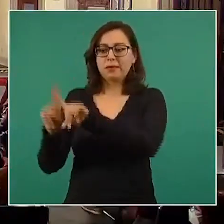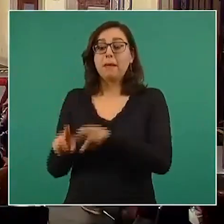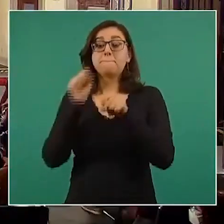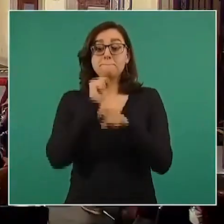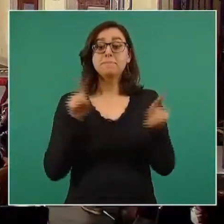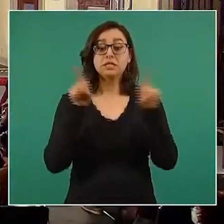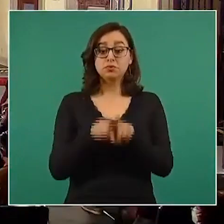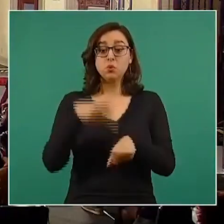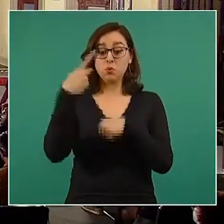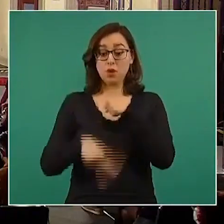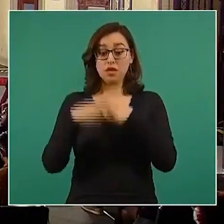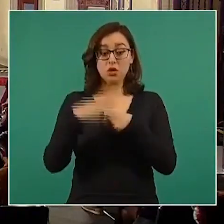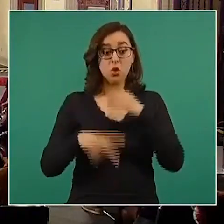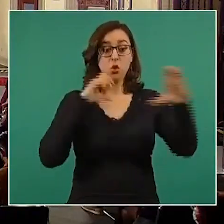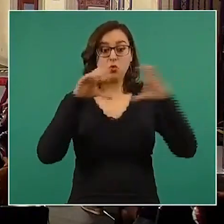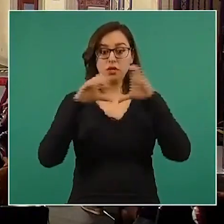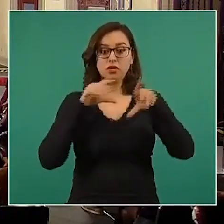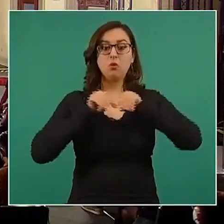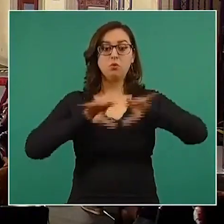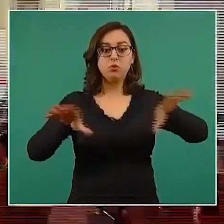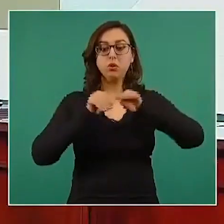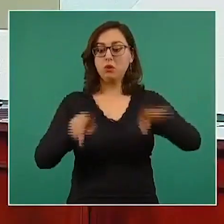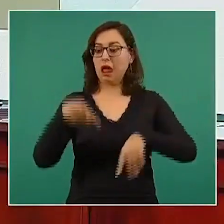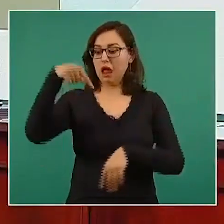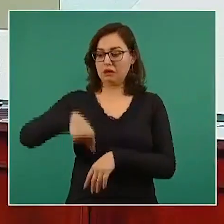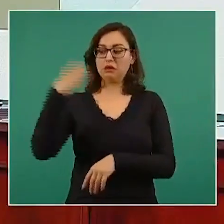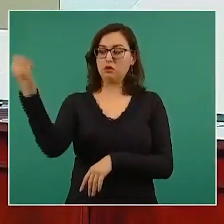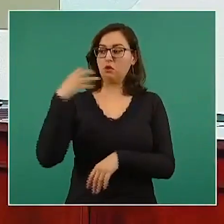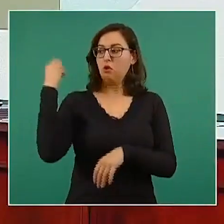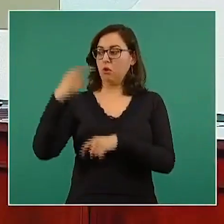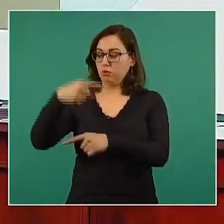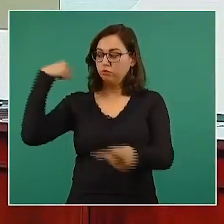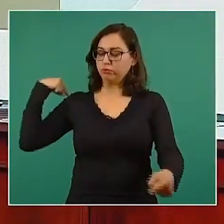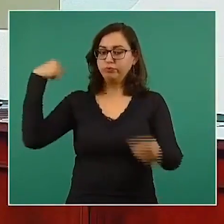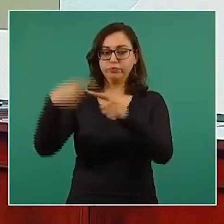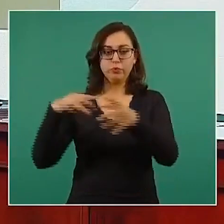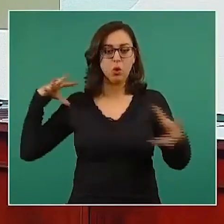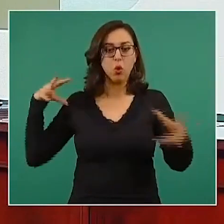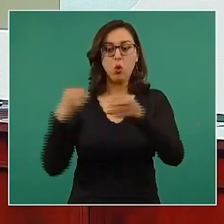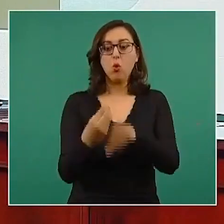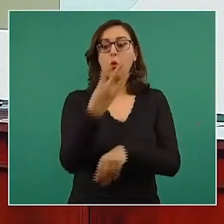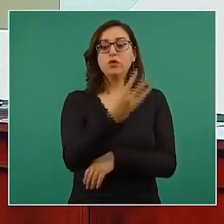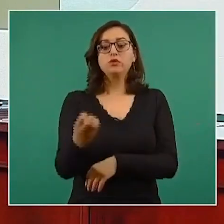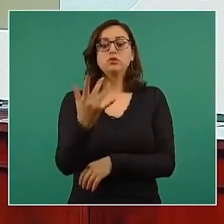esta misma conferencia y sus 450 horas de trabajo, pero